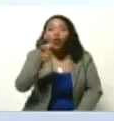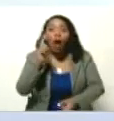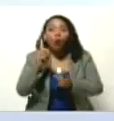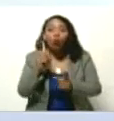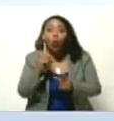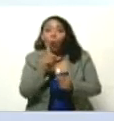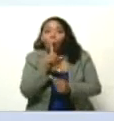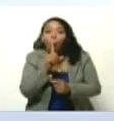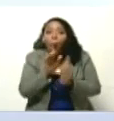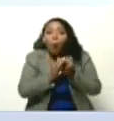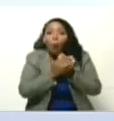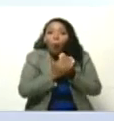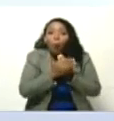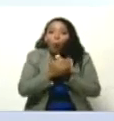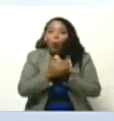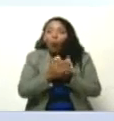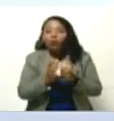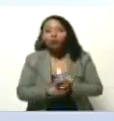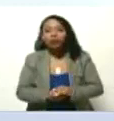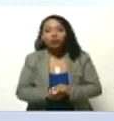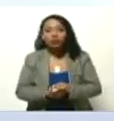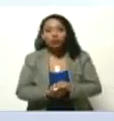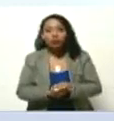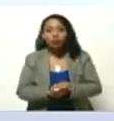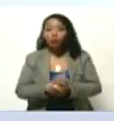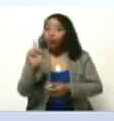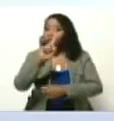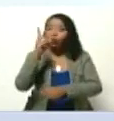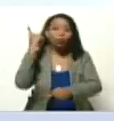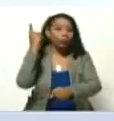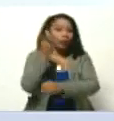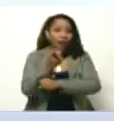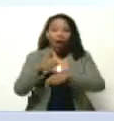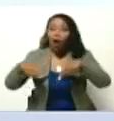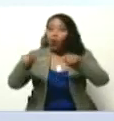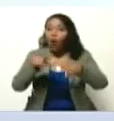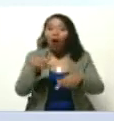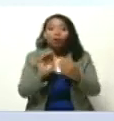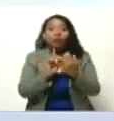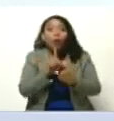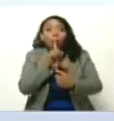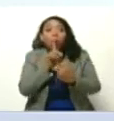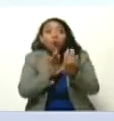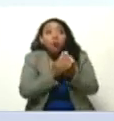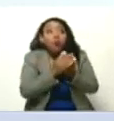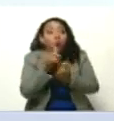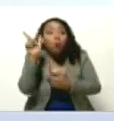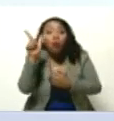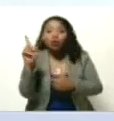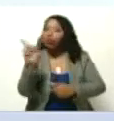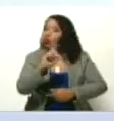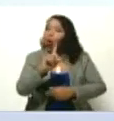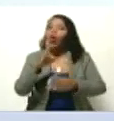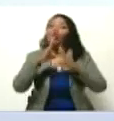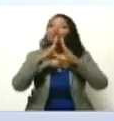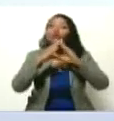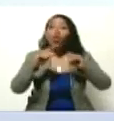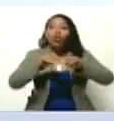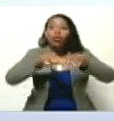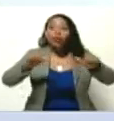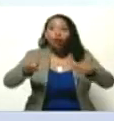En silencio. No debe haber lugares silenciosos para el PSU. El PSU debe estar en todo el territorio